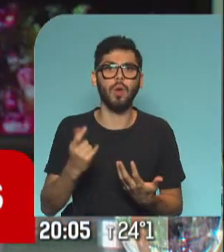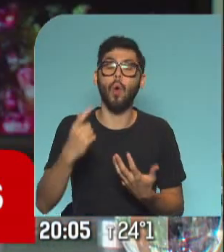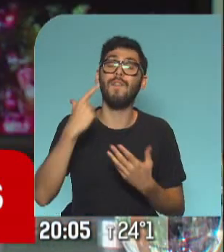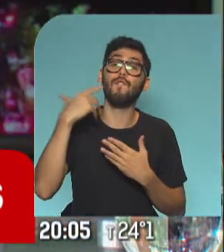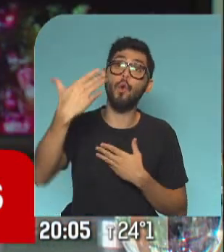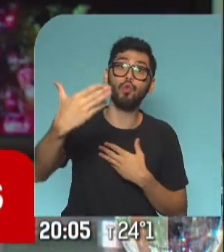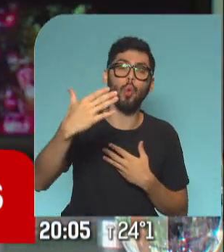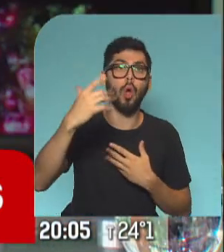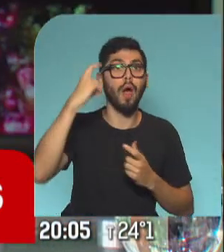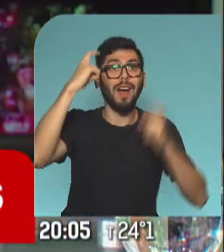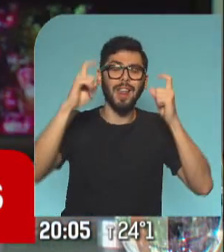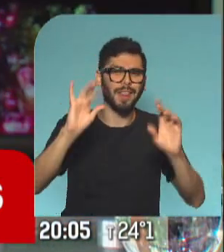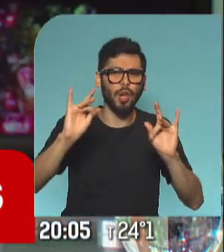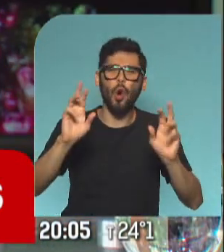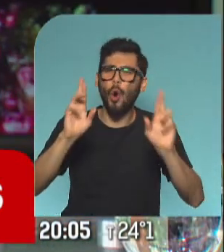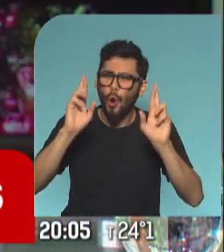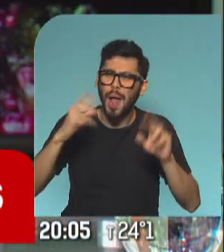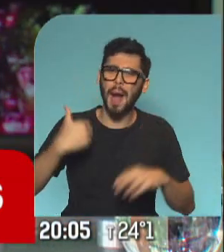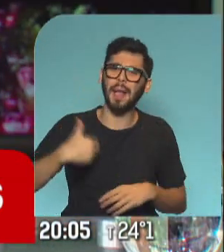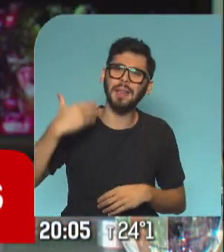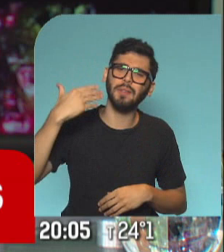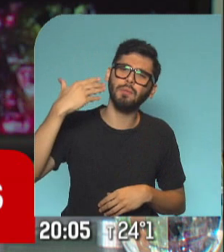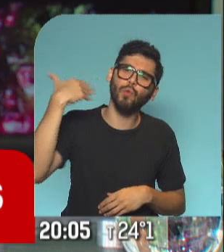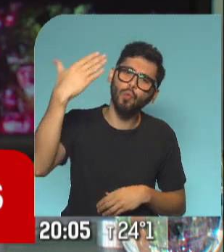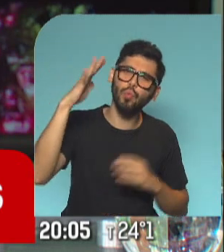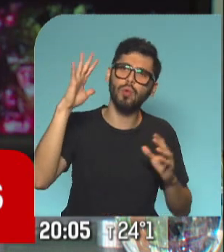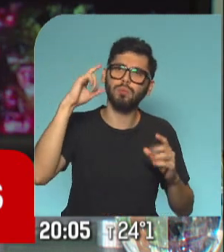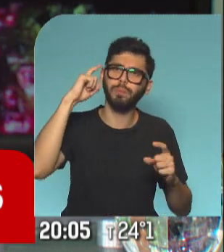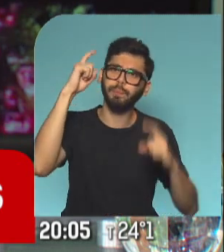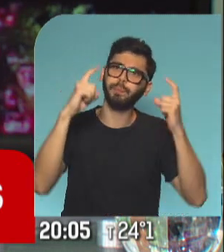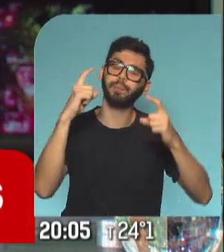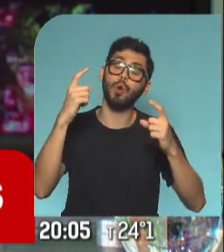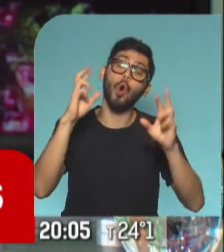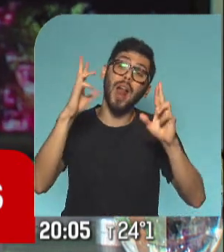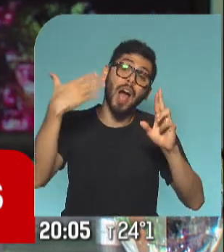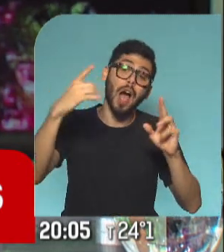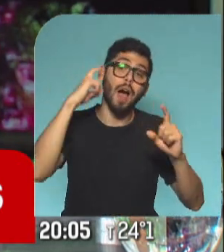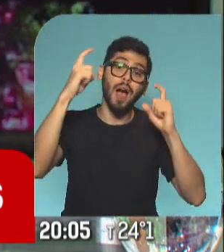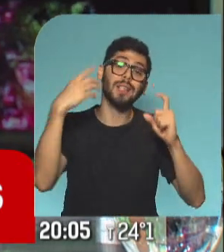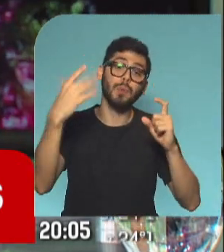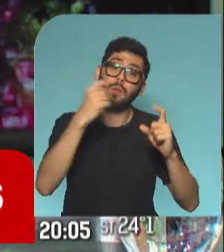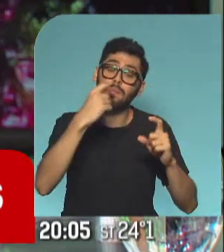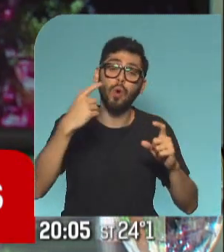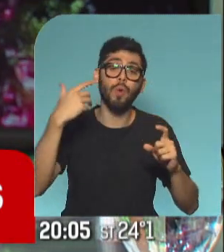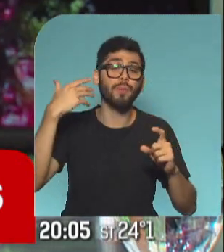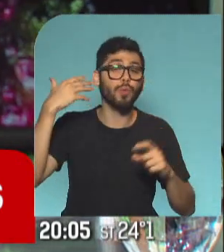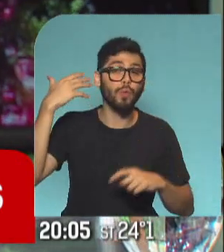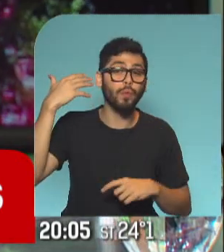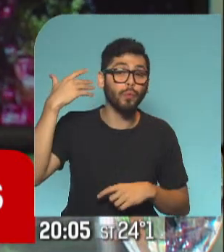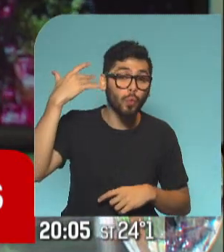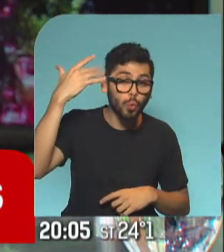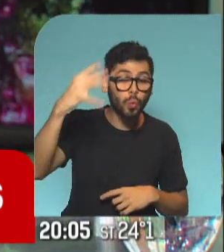más allá bajo la que alguna vez la argentina se puede proyectar ojalá que lo de hoy haya sido cuando se recuerde que es lo que sucedió el viernes